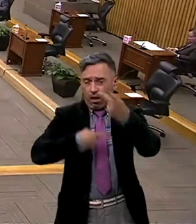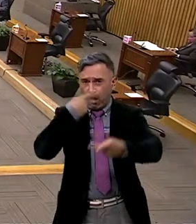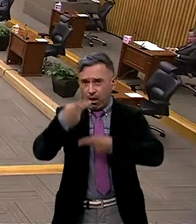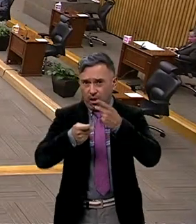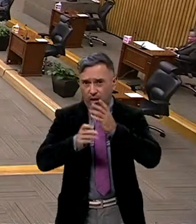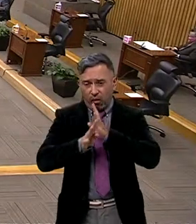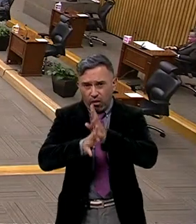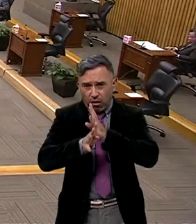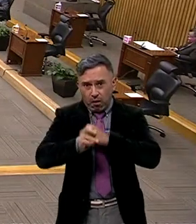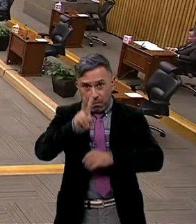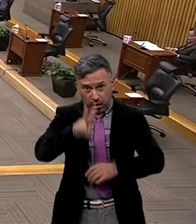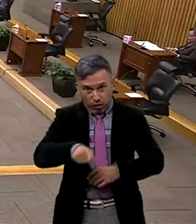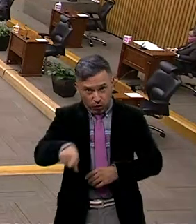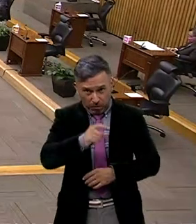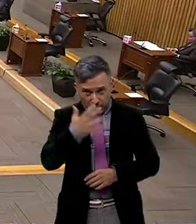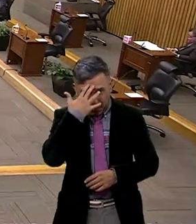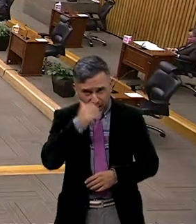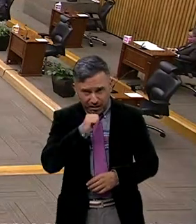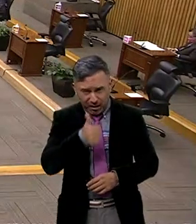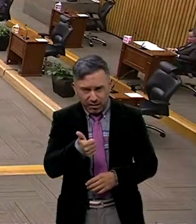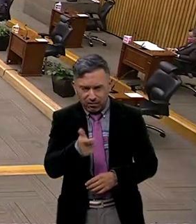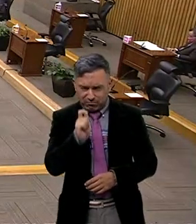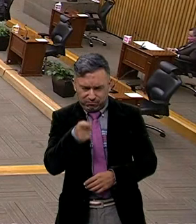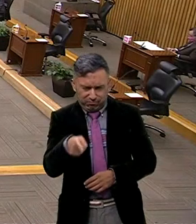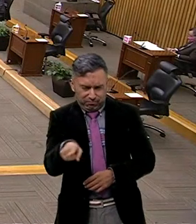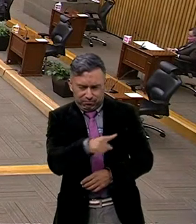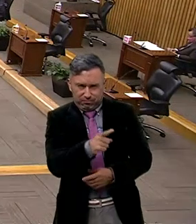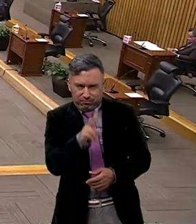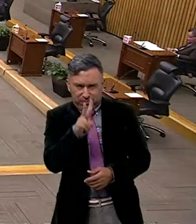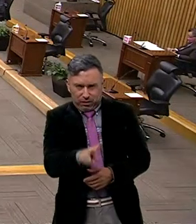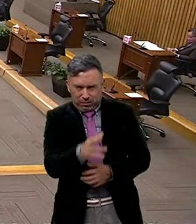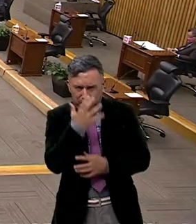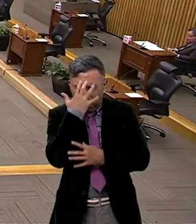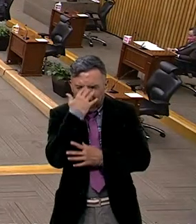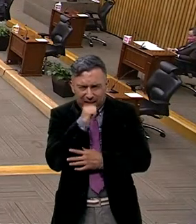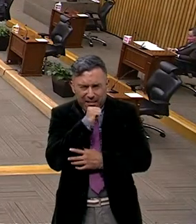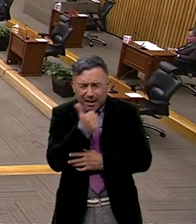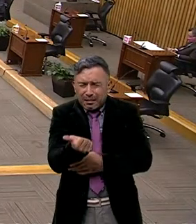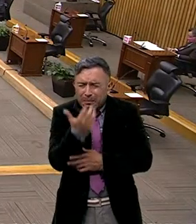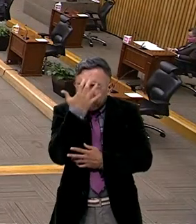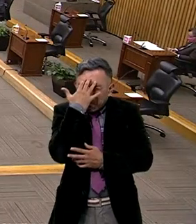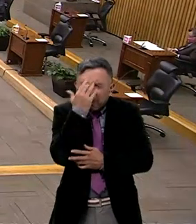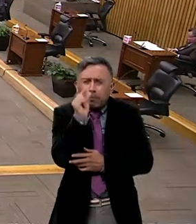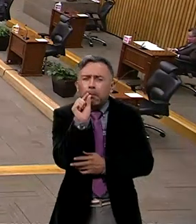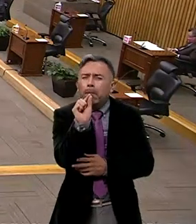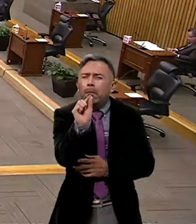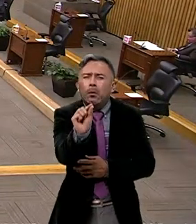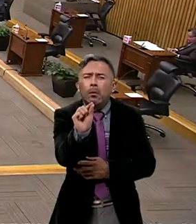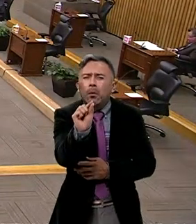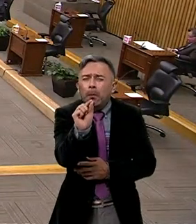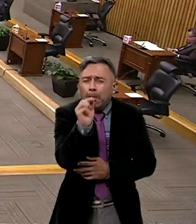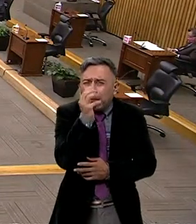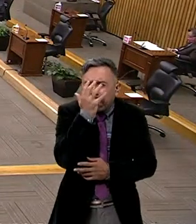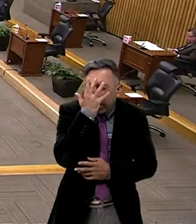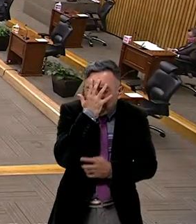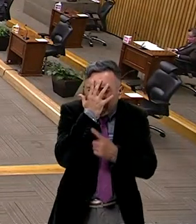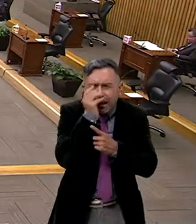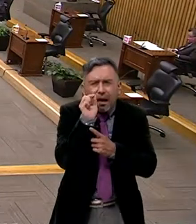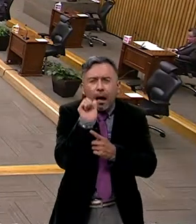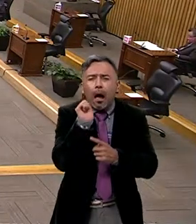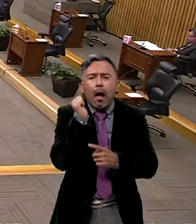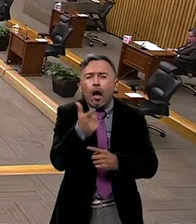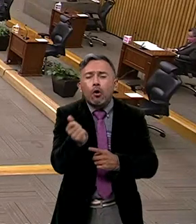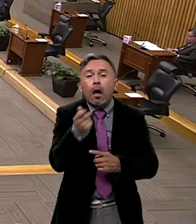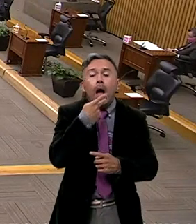tienen vergüenza de absolutamente nada una plantita tantita aunque sea congruencia con sus palabras